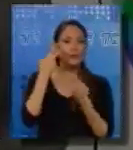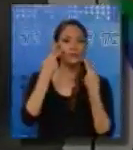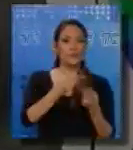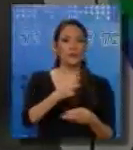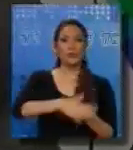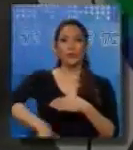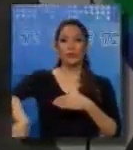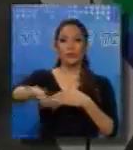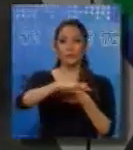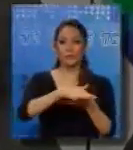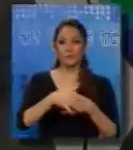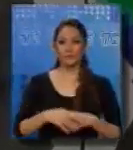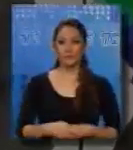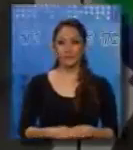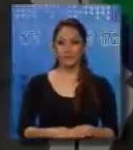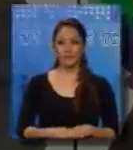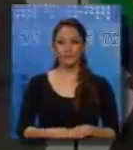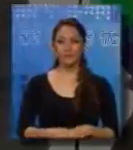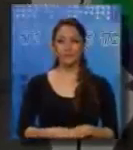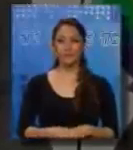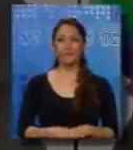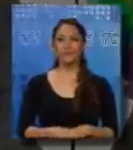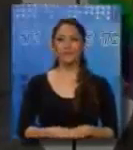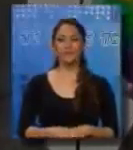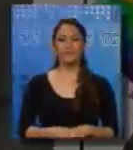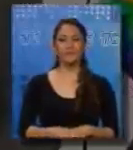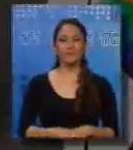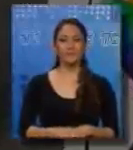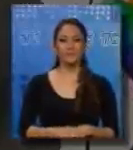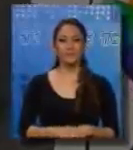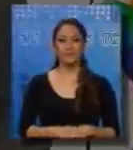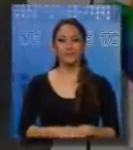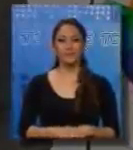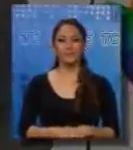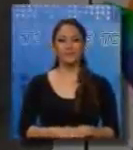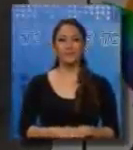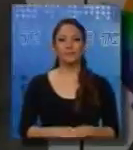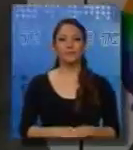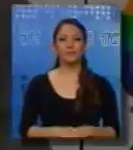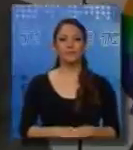permitió que el mundo pueda observar al Papa en todas sus actividades desde muchos ángulos.